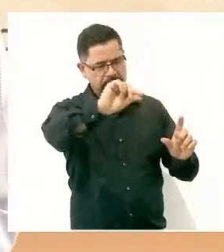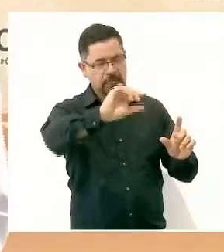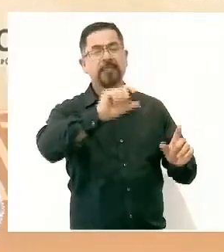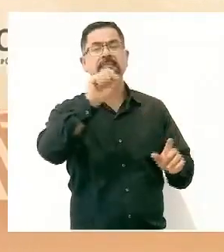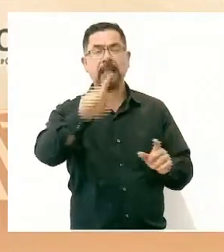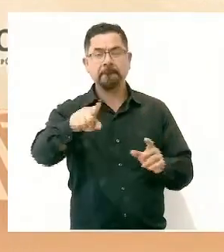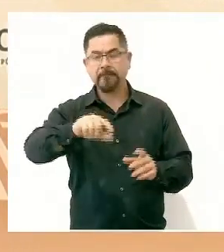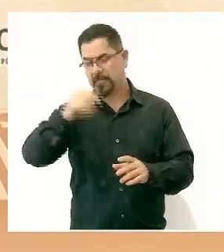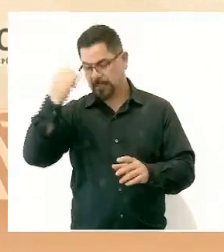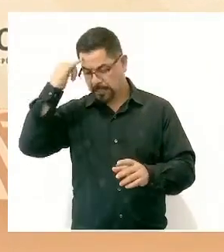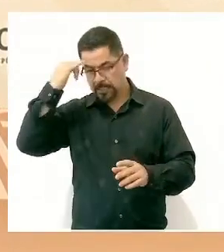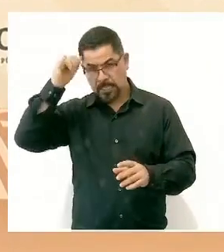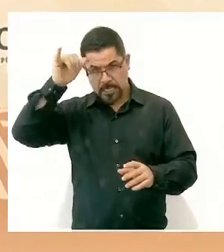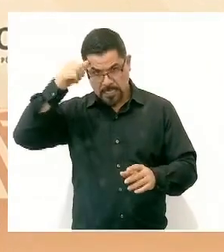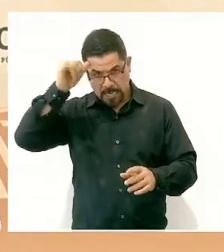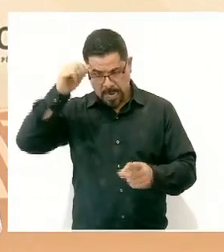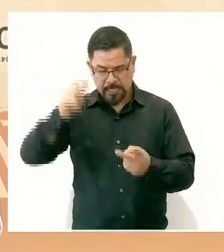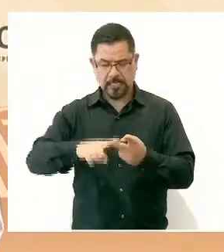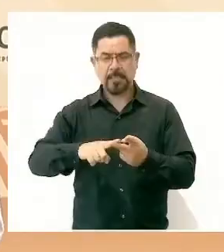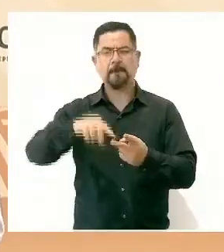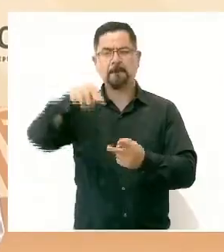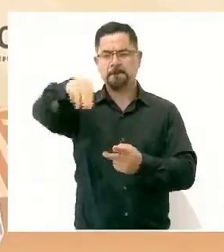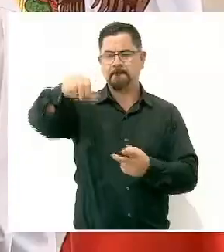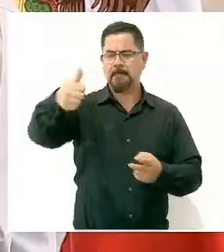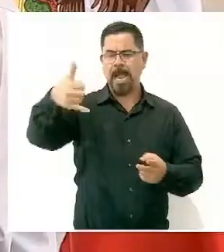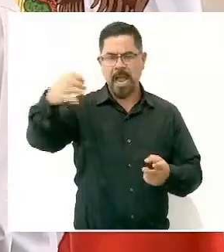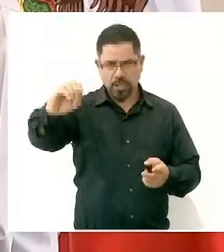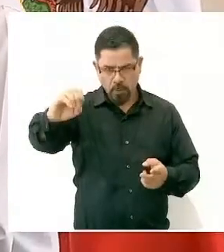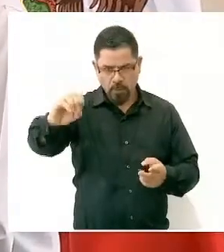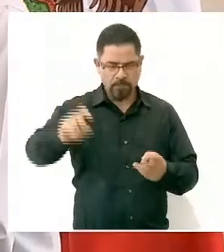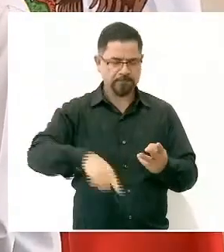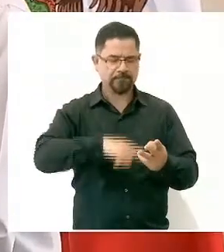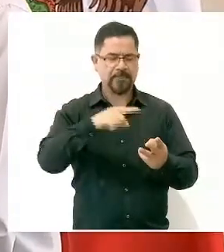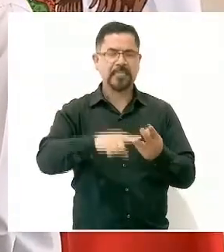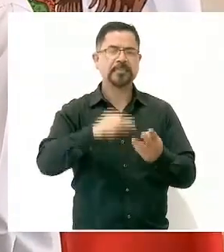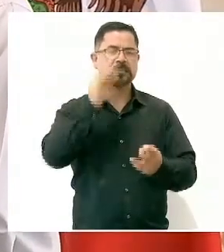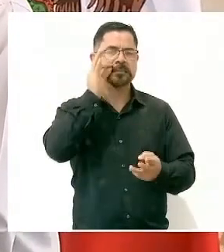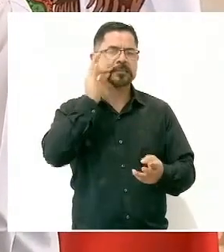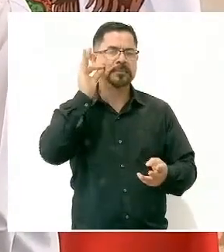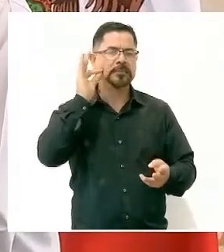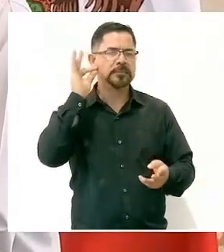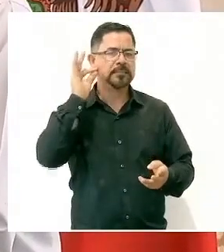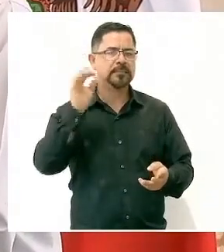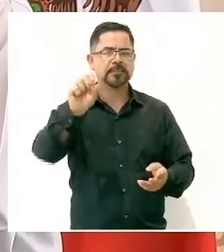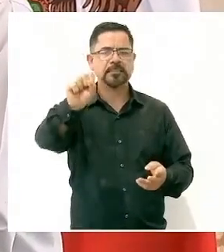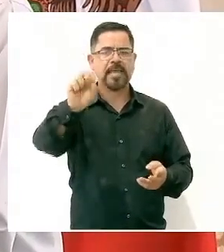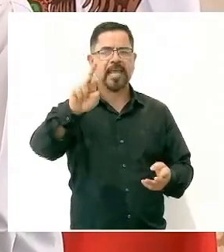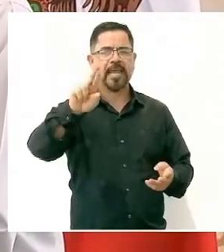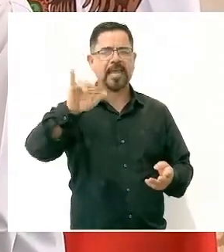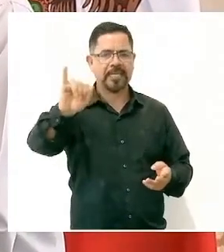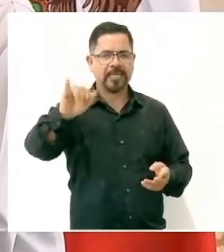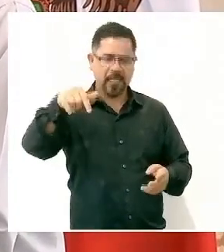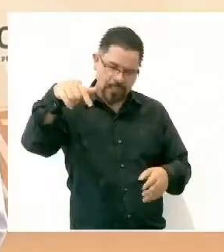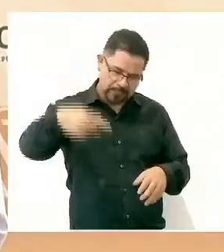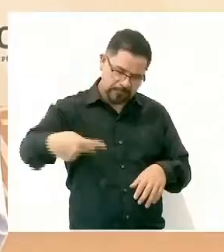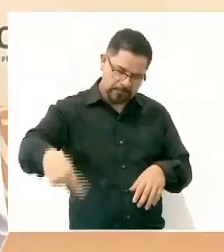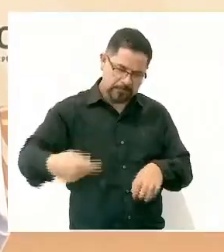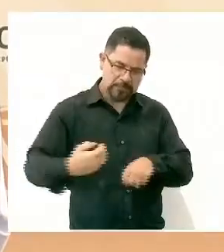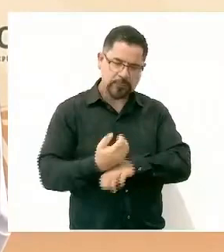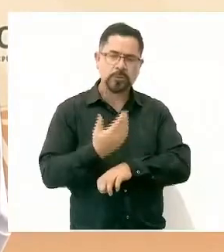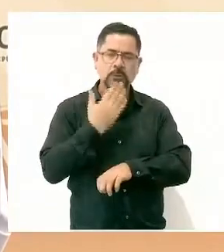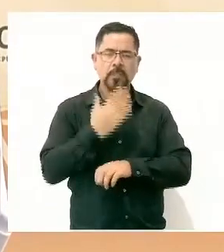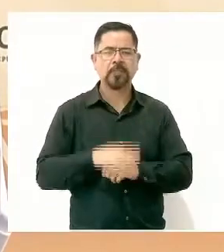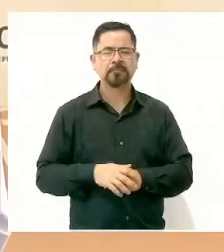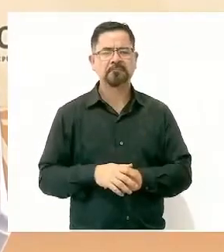mayos y seris en Sonora, con justificaciones